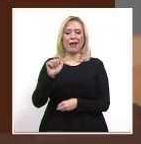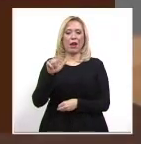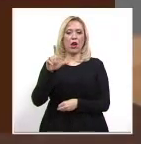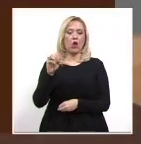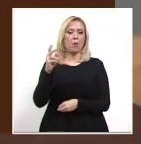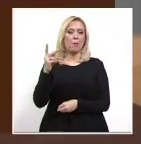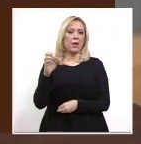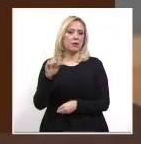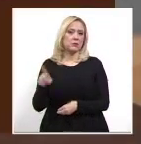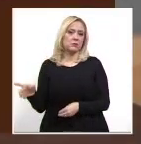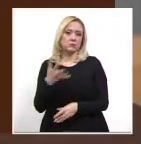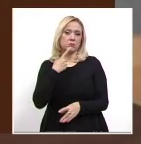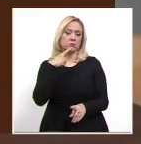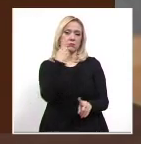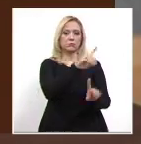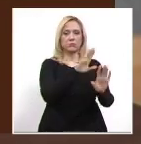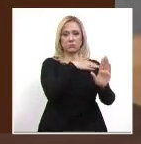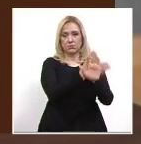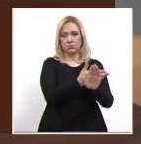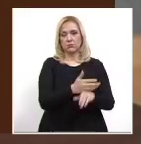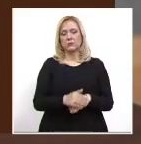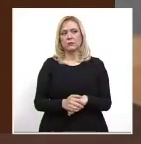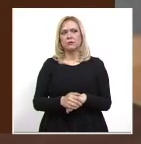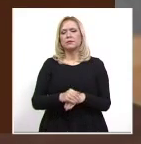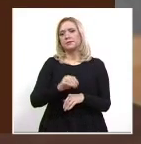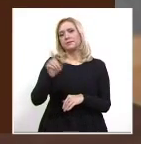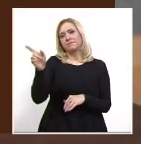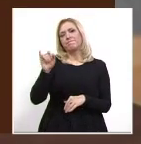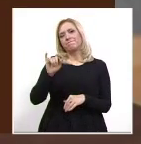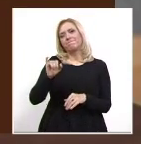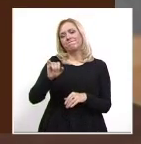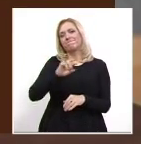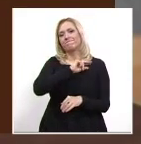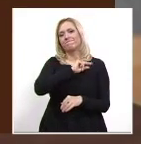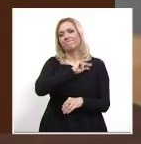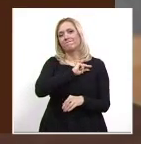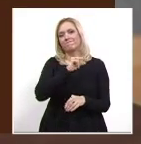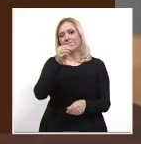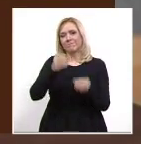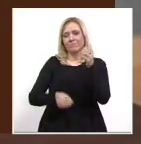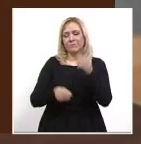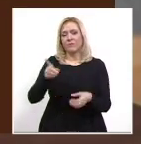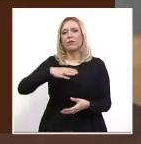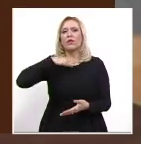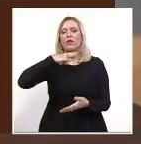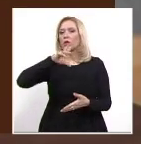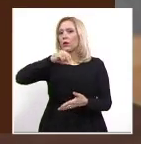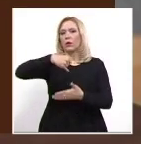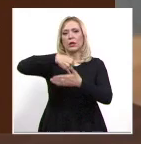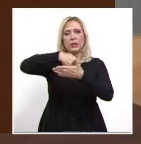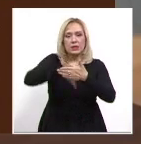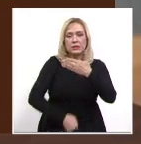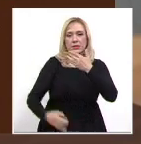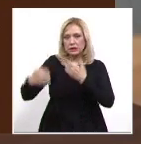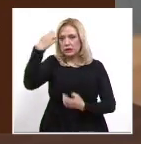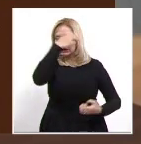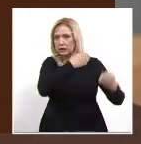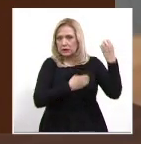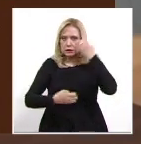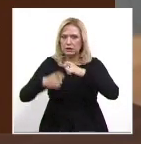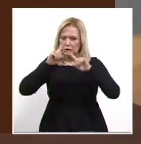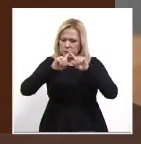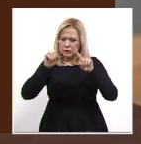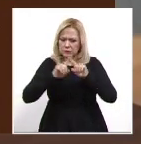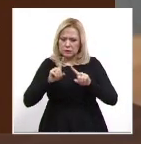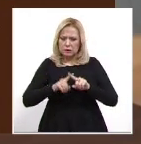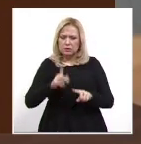que la sala especializada omitió analizar de forma adecuada, exhaustiva y contextual diversas